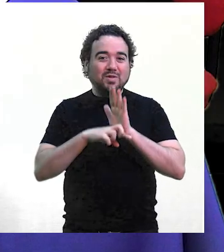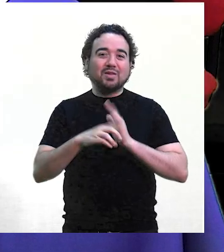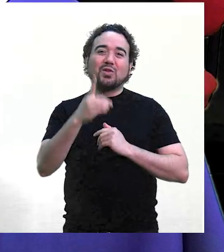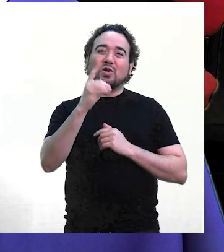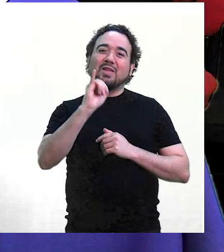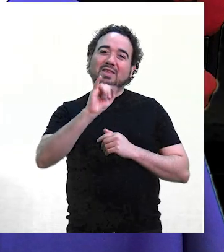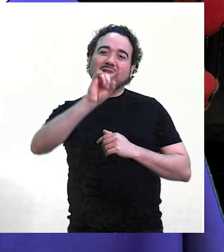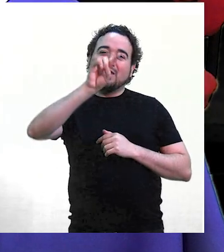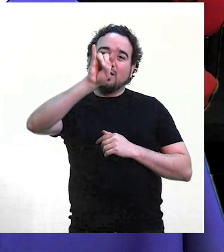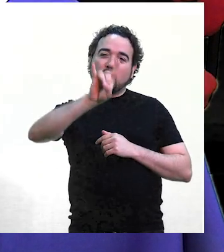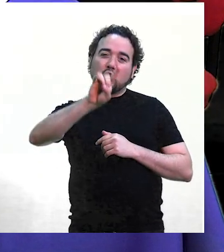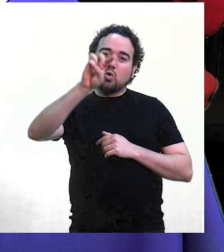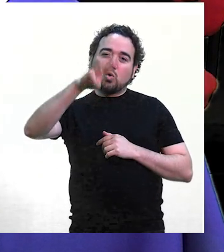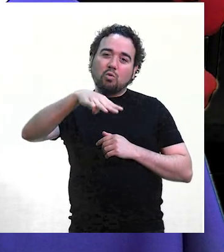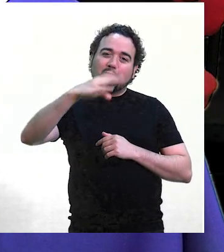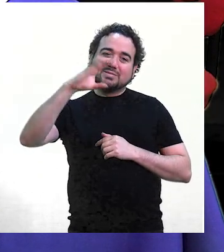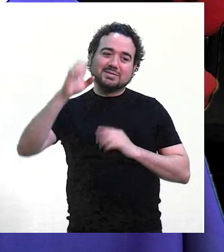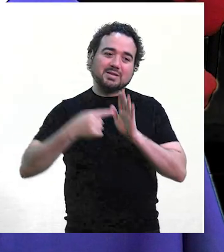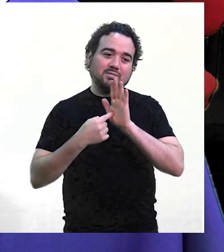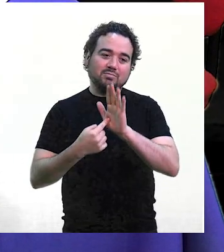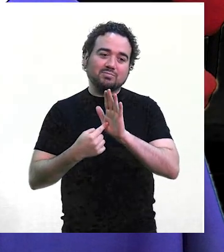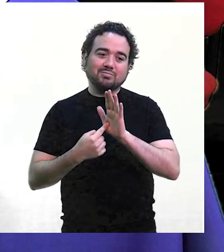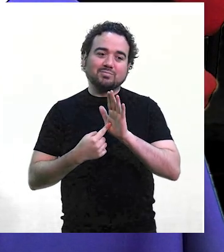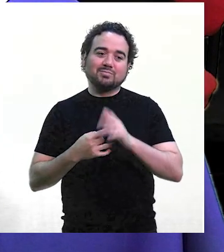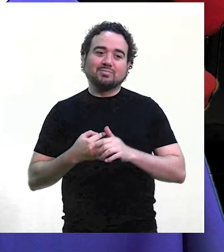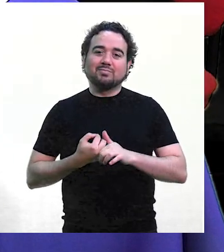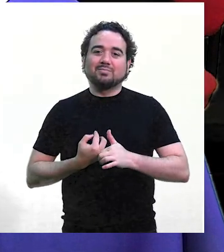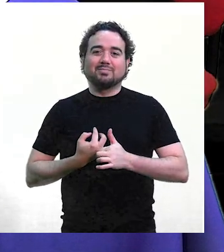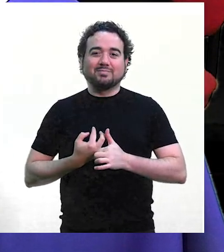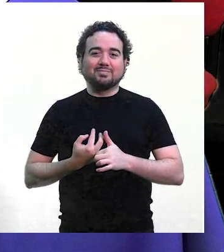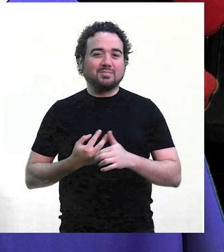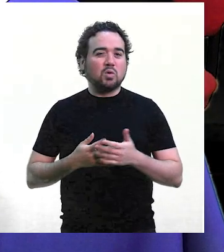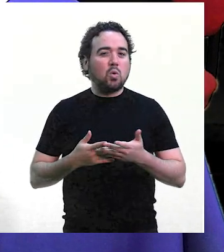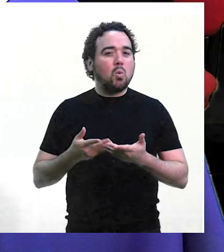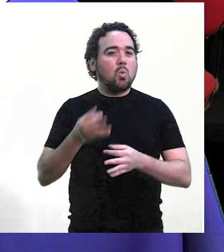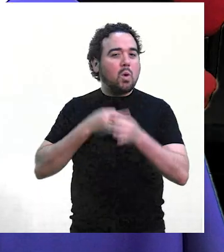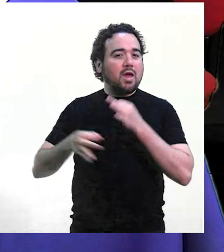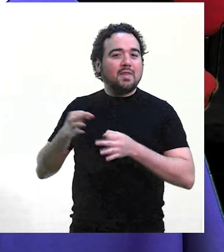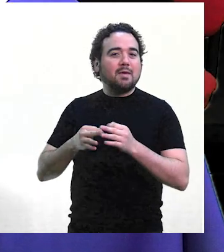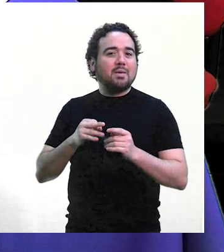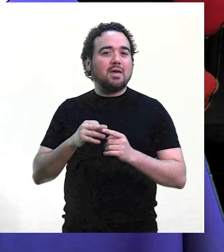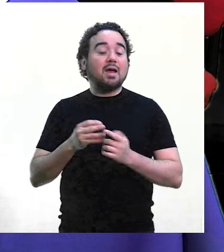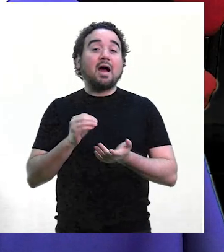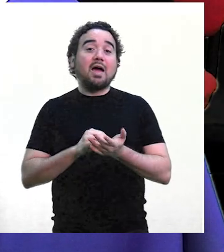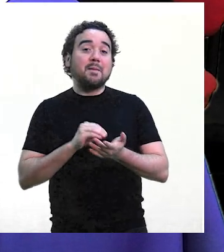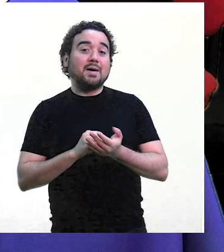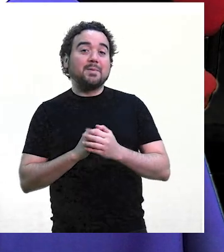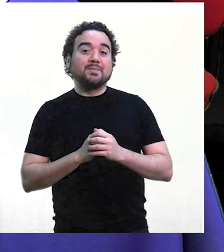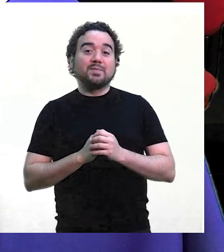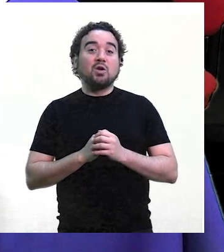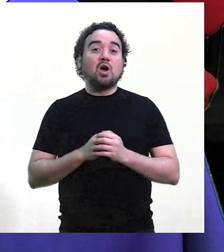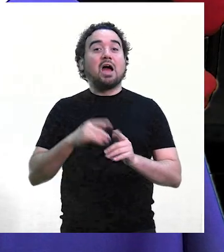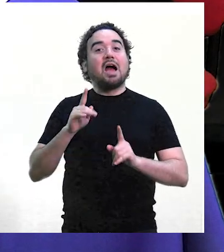les estoy hablando de un proyecto DIUMSE, un proyecto... ¿Es ese o no? No, es este. Contemos un poquito el contexto. Sí, de que esta- además que hay Bueno, varios también.